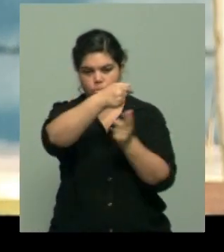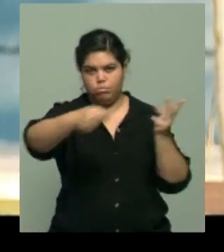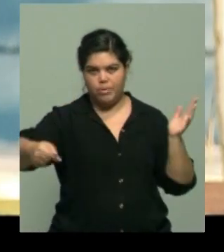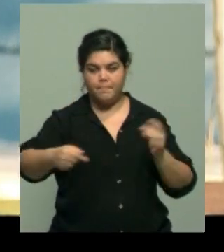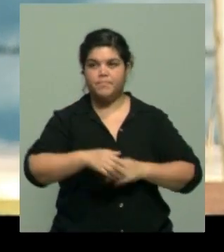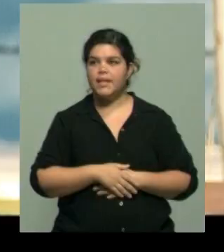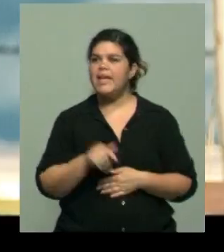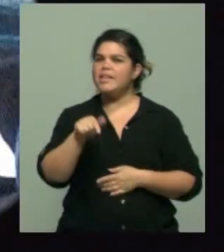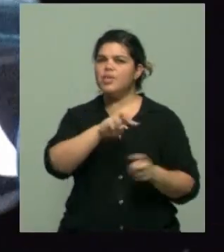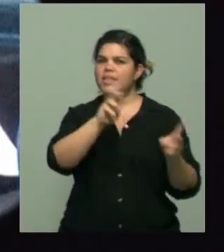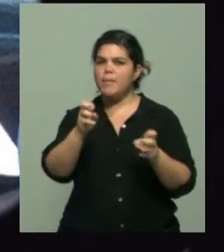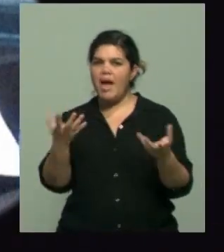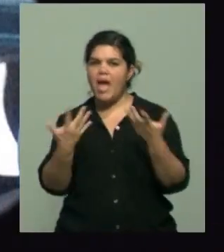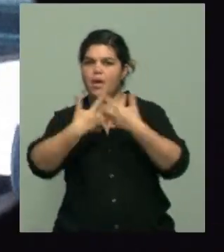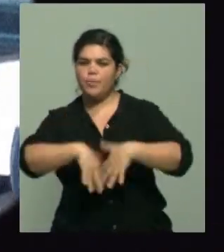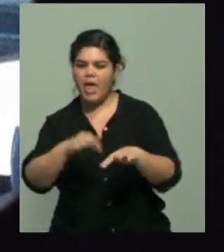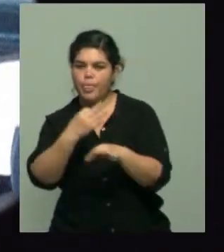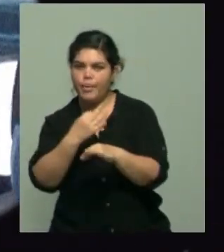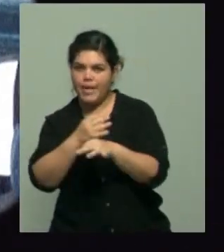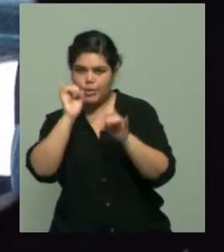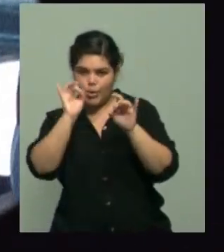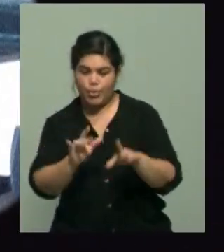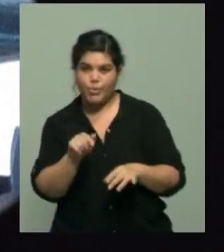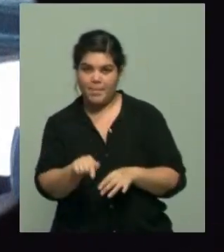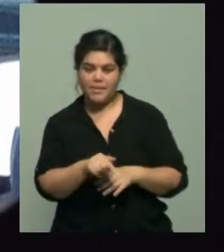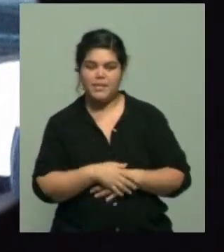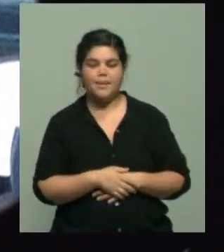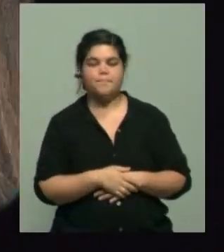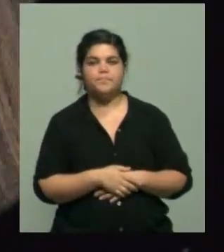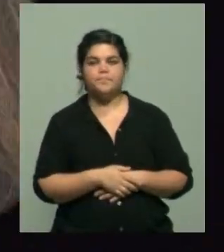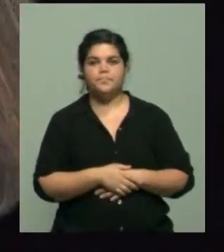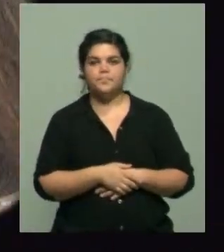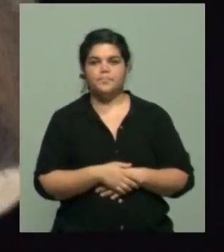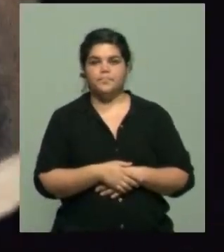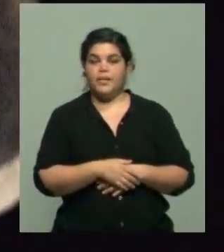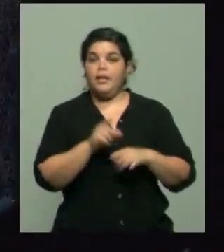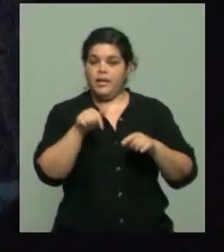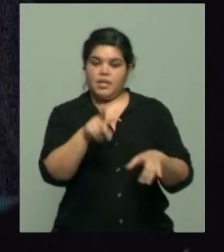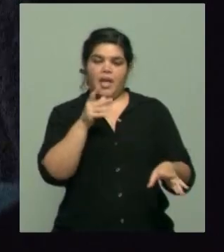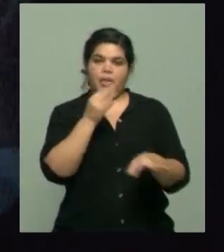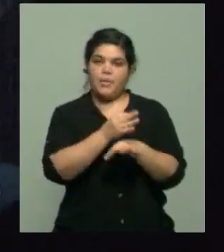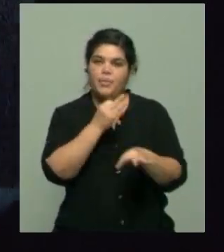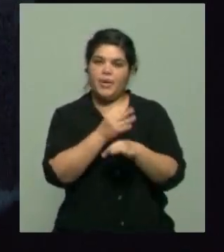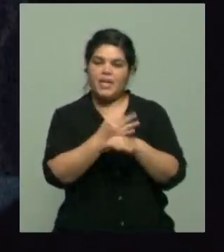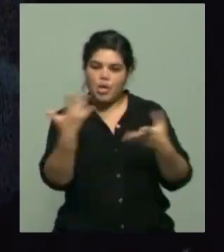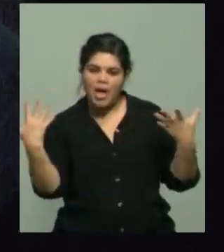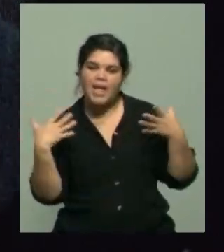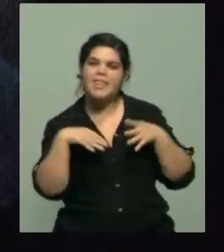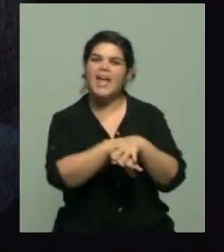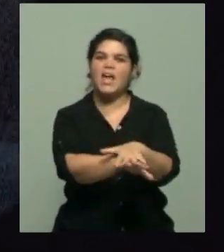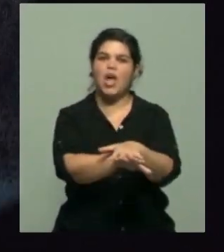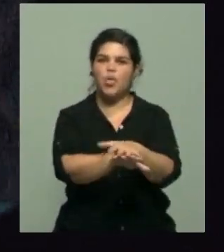la educación, ¿no? Hoy se está requiriendo una educación integradora, ¿no?